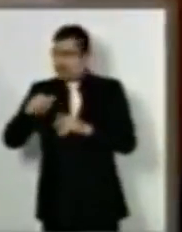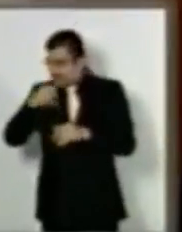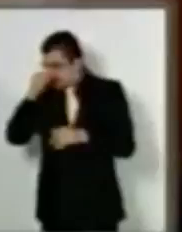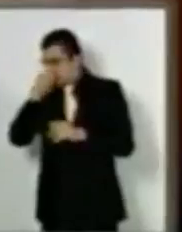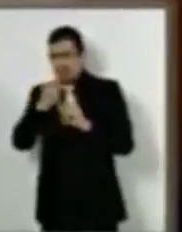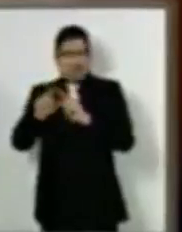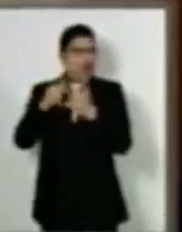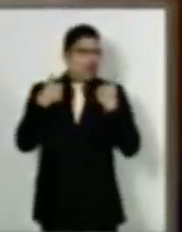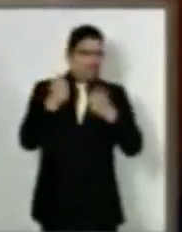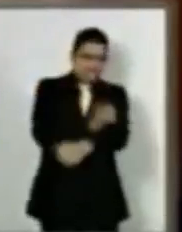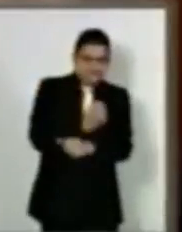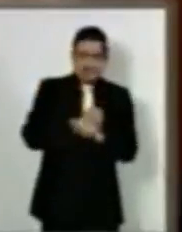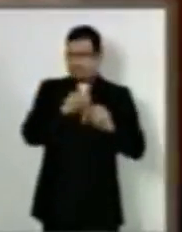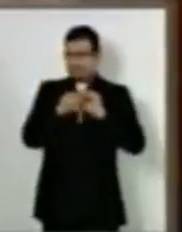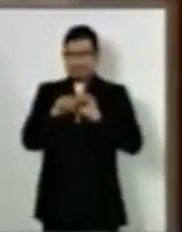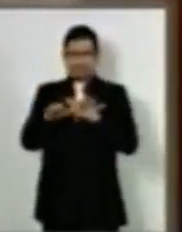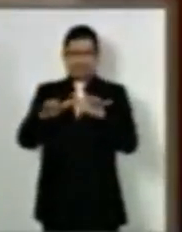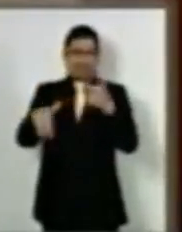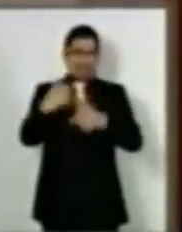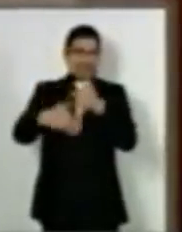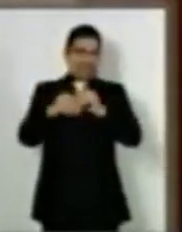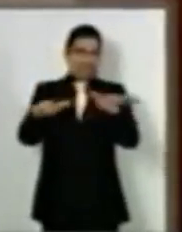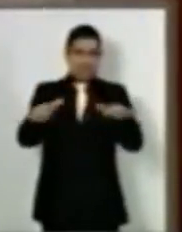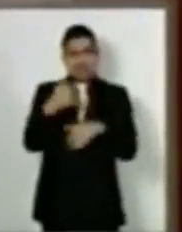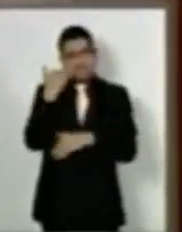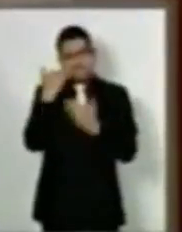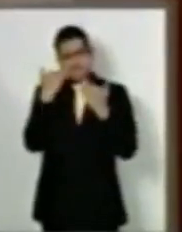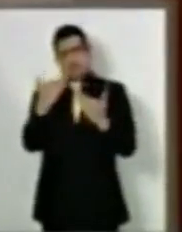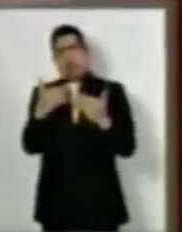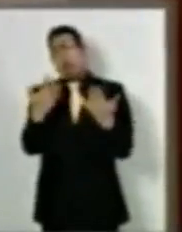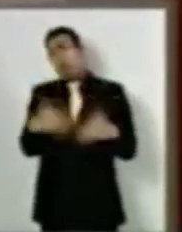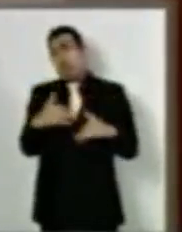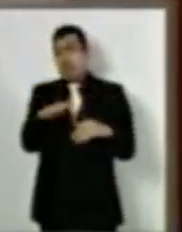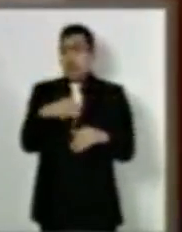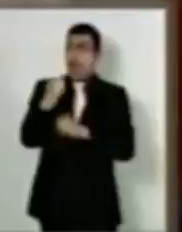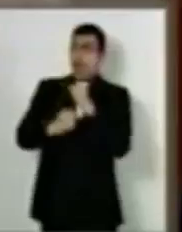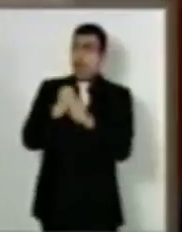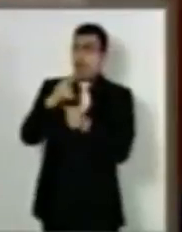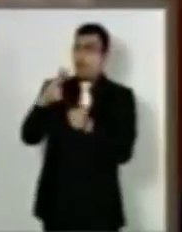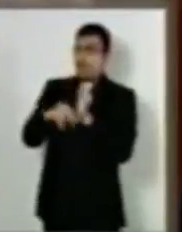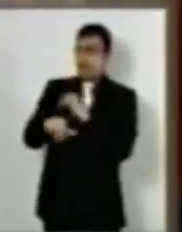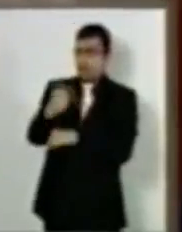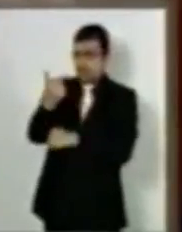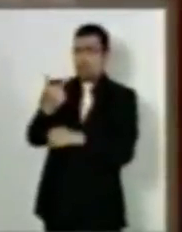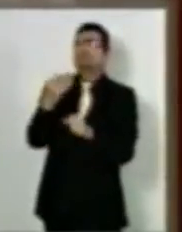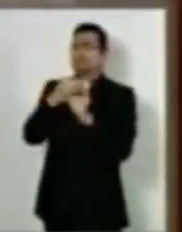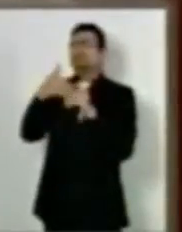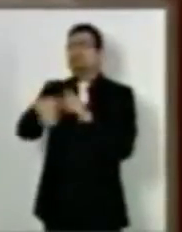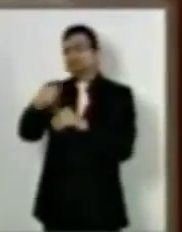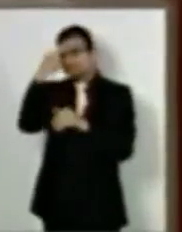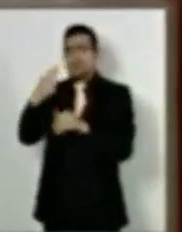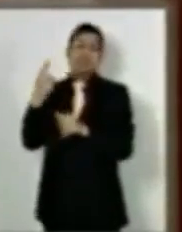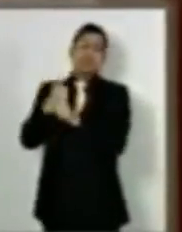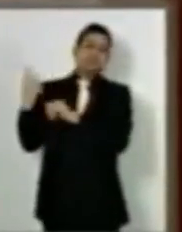jóvenes se expandió más rápido y ante tal panorama, en el año 2012, durante su